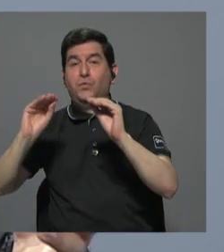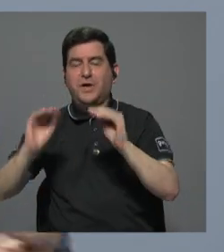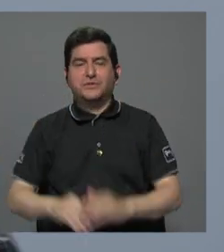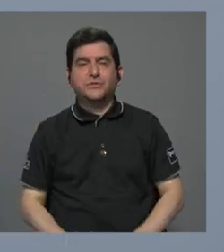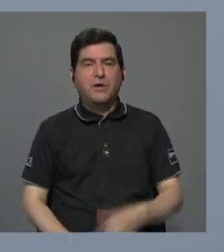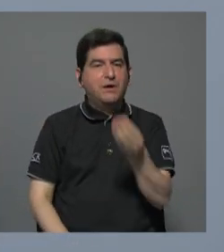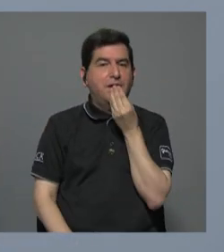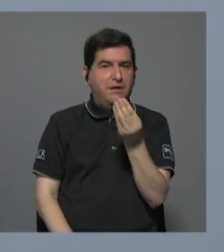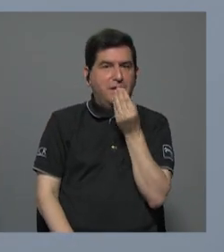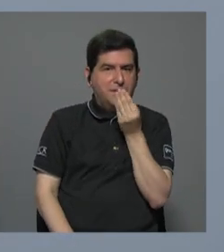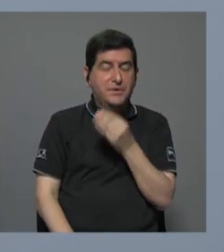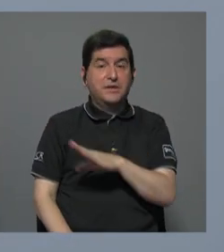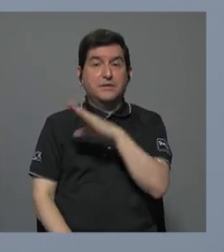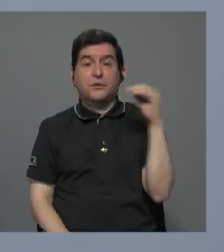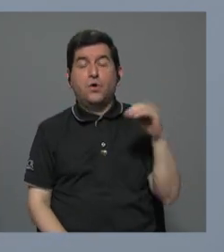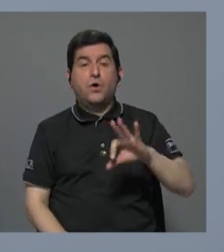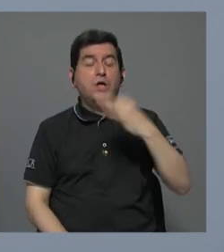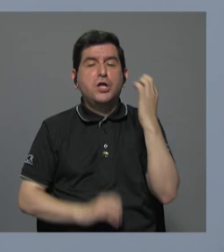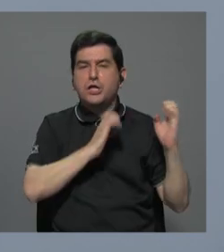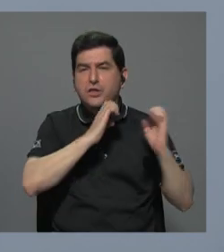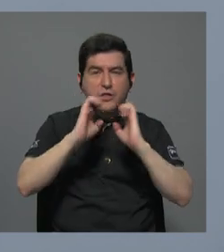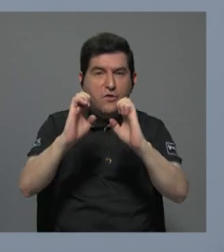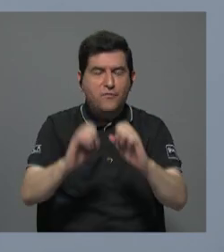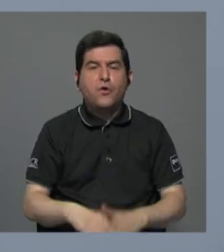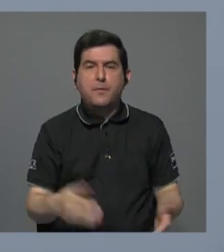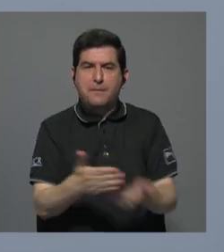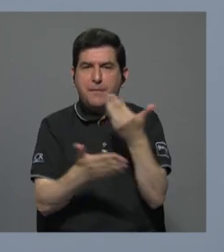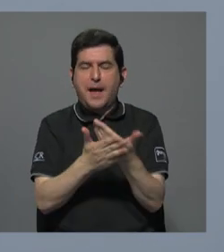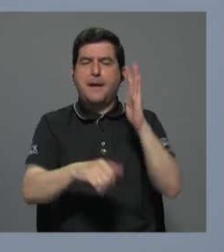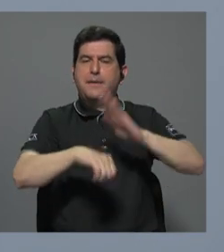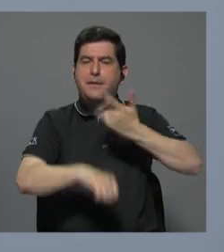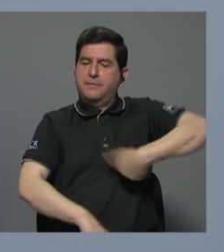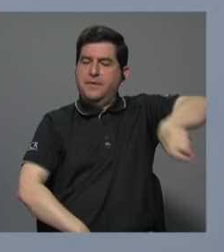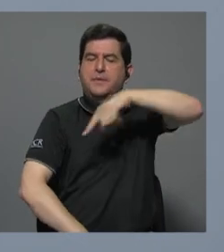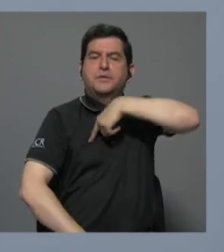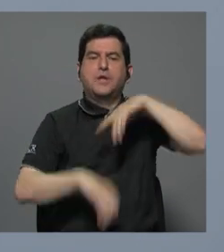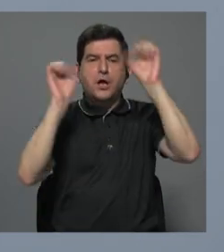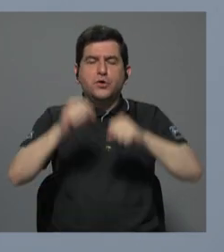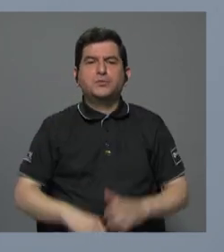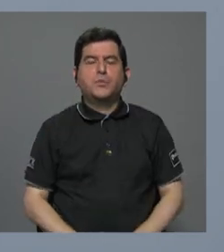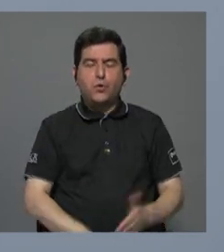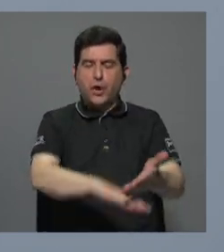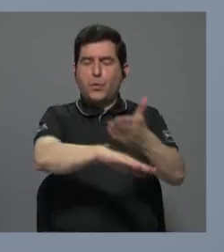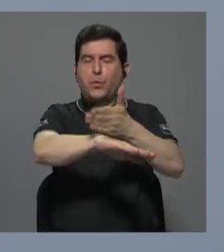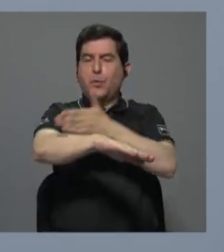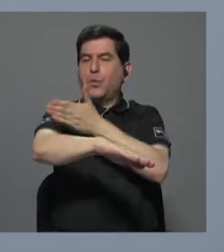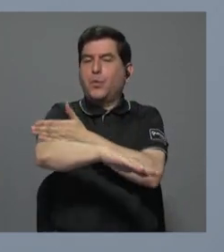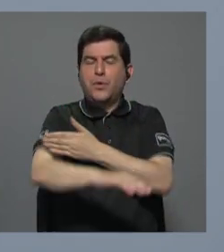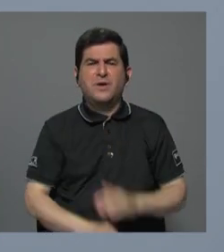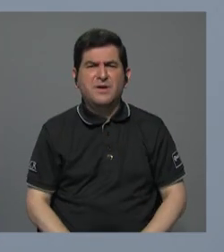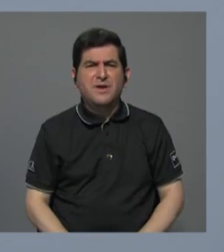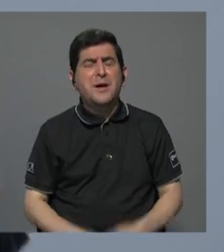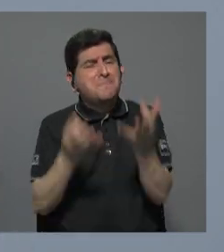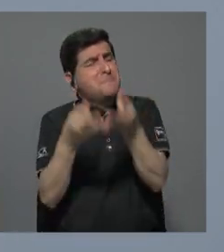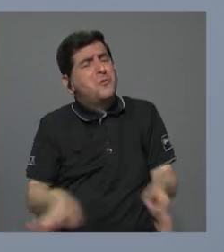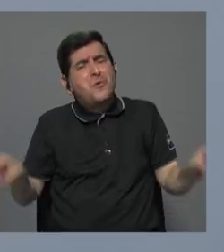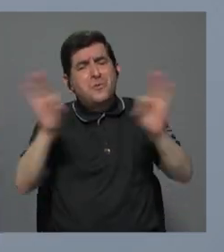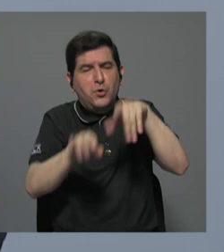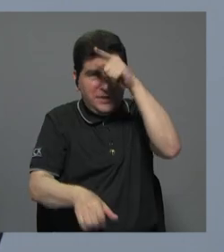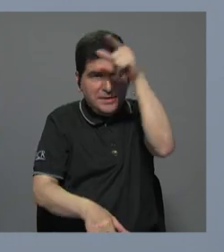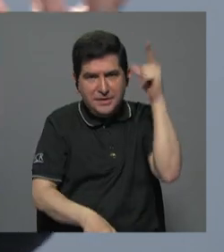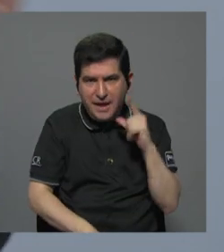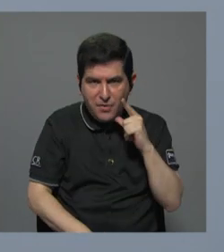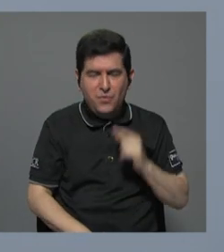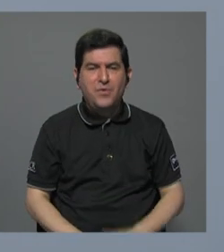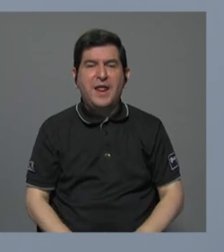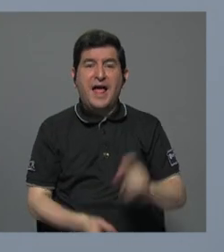parte de alimentación y aquello que de forma estratégica e innovadora nos permita a nosotros lugar curvas de crecimiento porque el aura es fundamental la relación